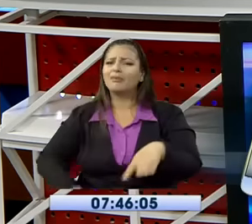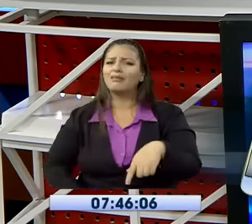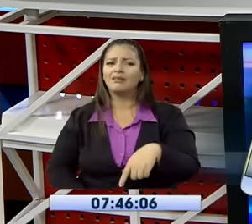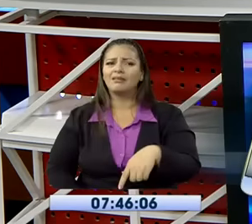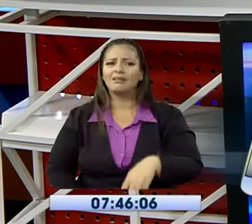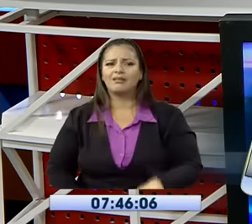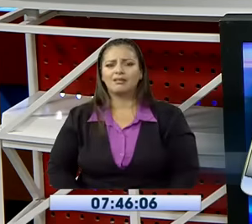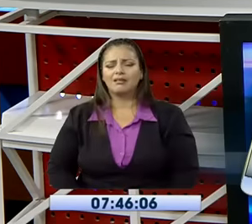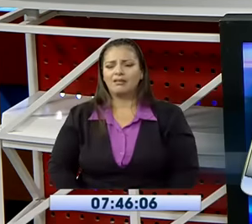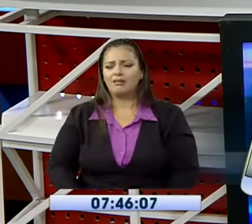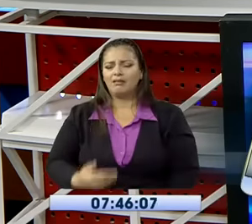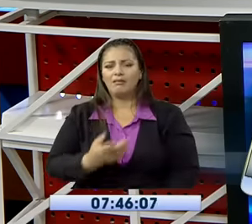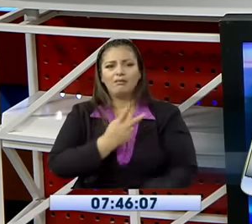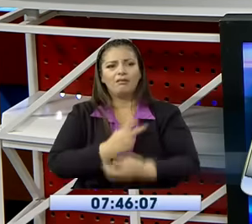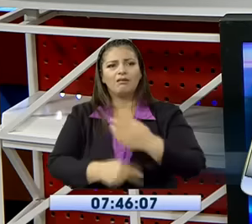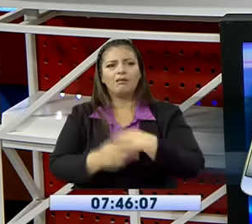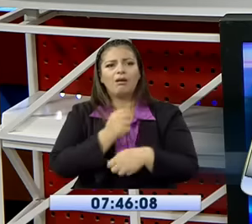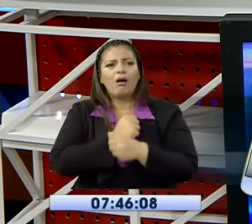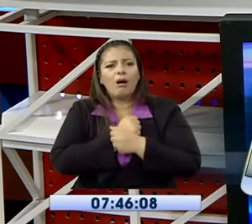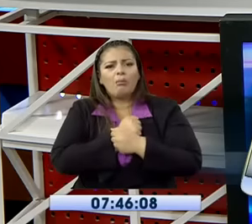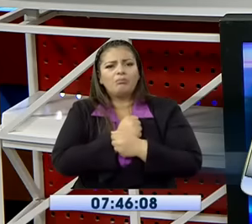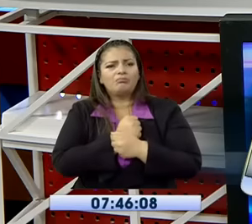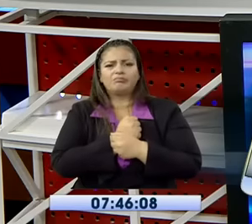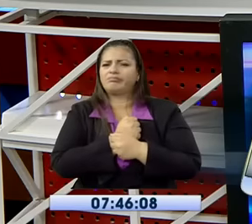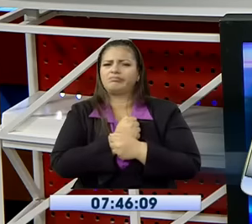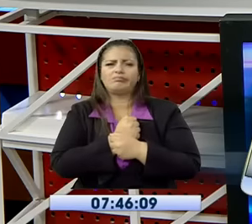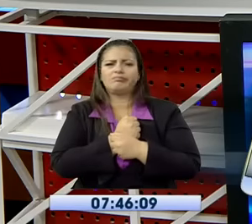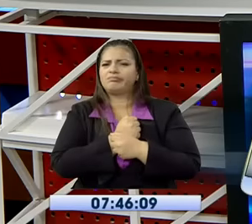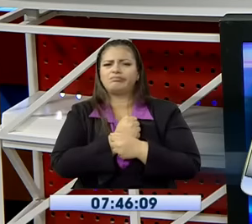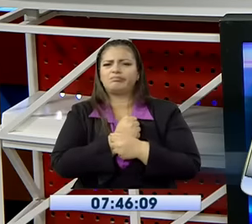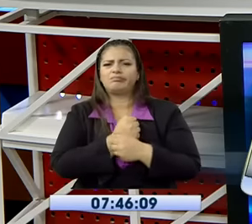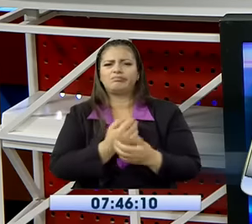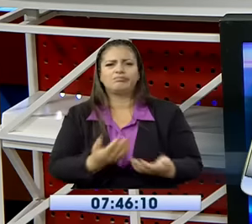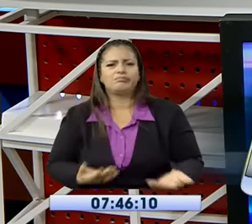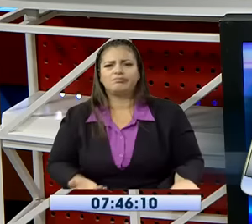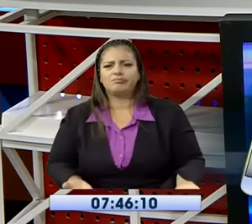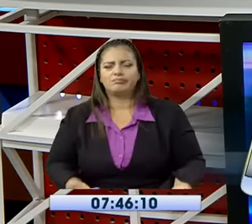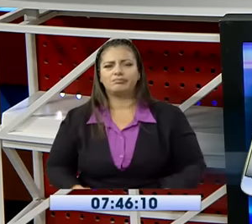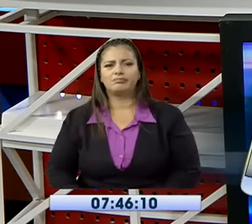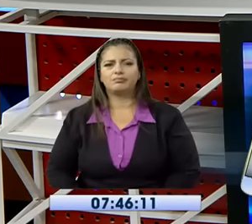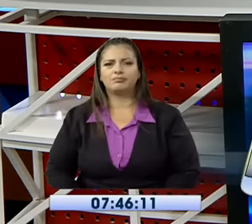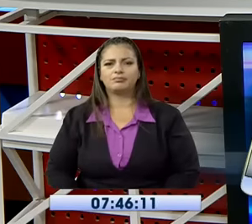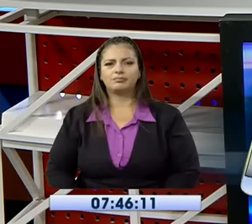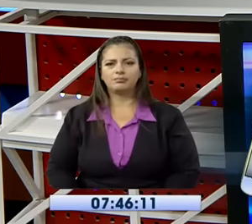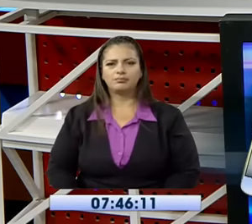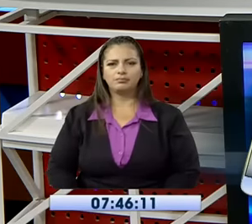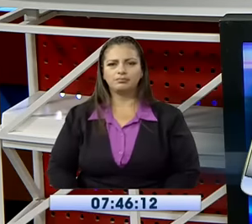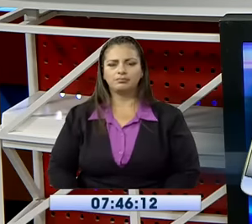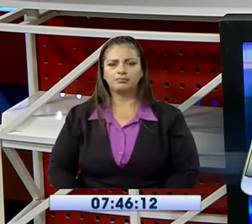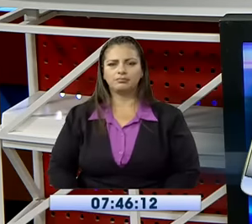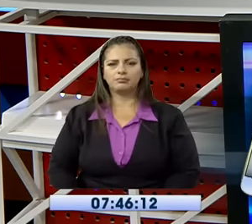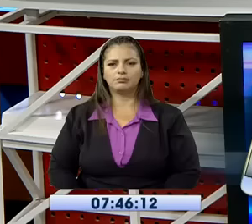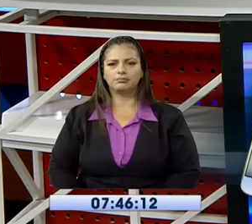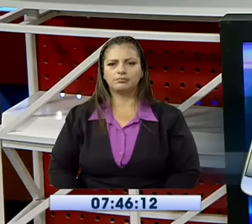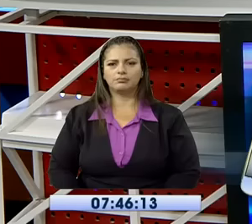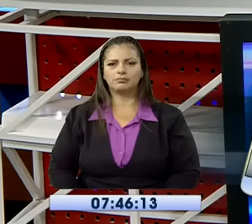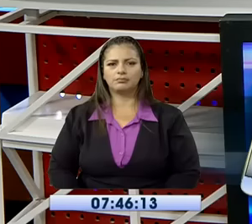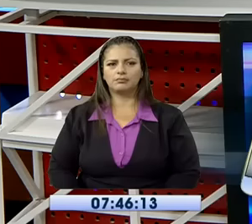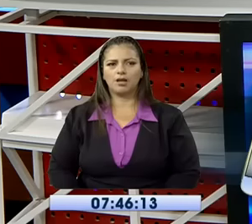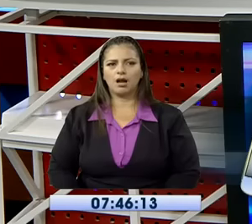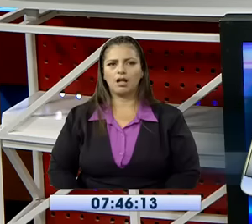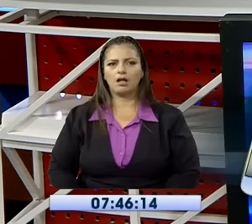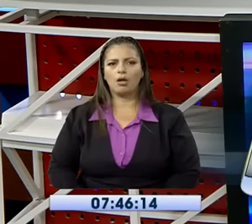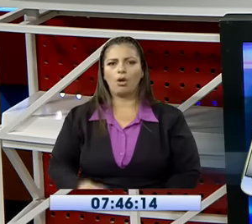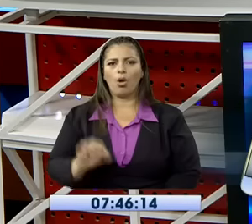ni ni al niño ni al perro eso es odiarlo eso es odiarlo y qué pasa con quienes tienen que controlar y